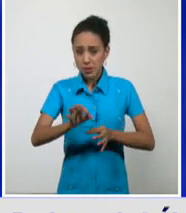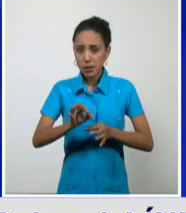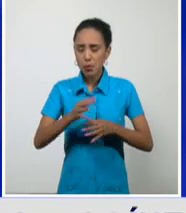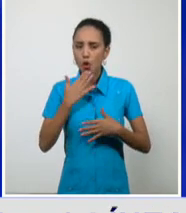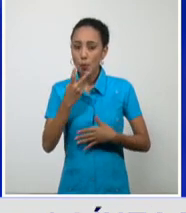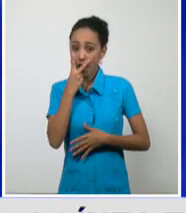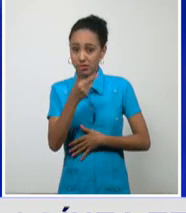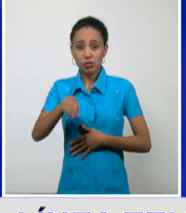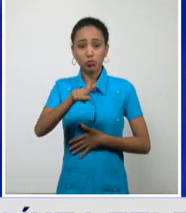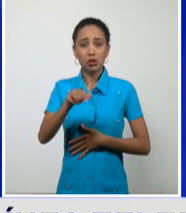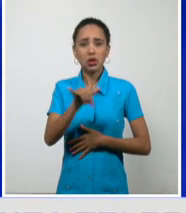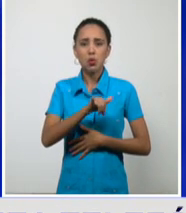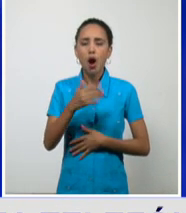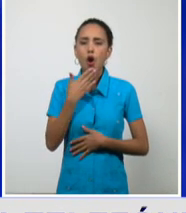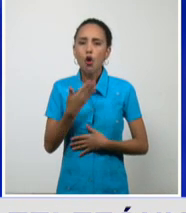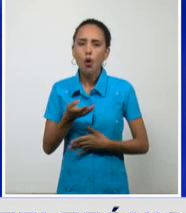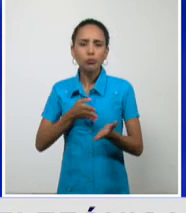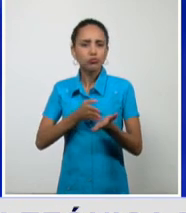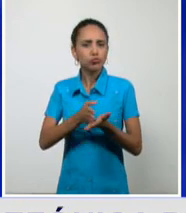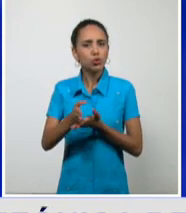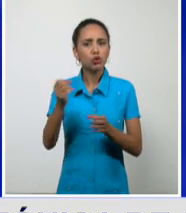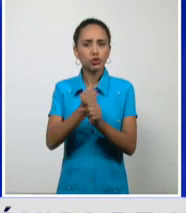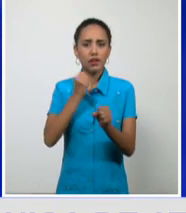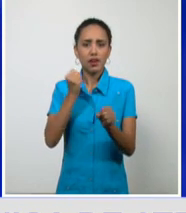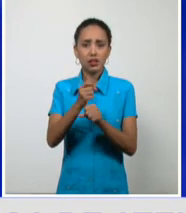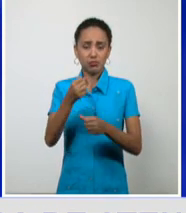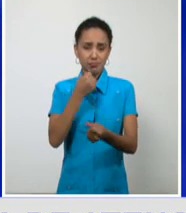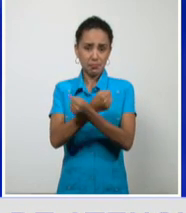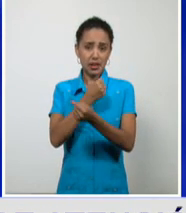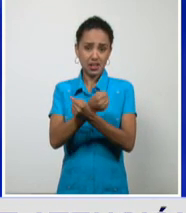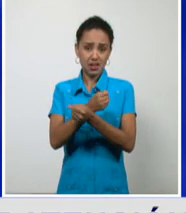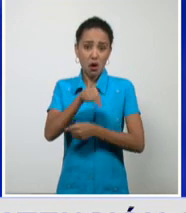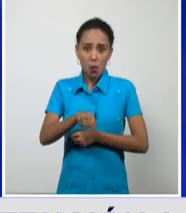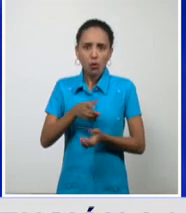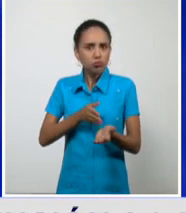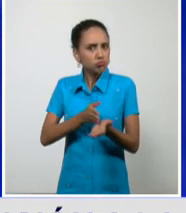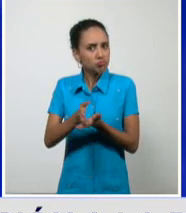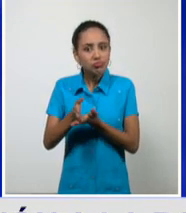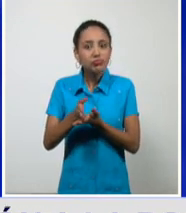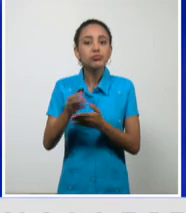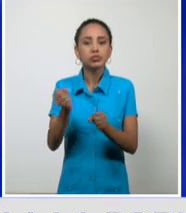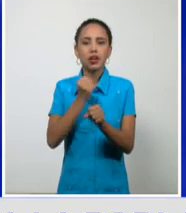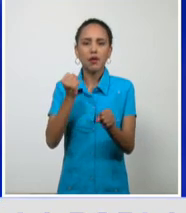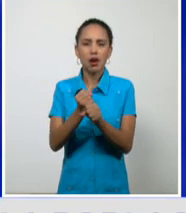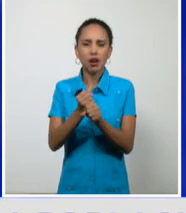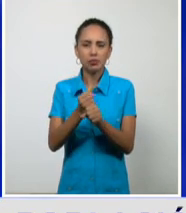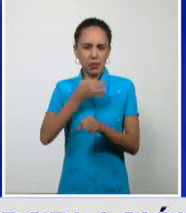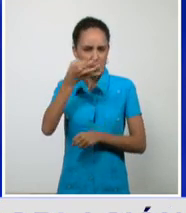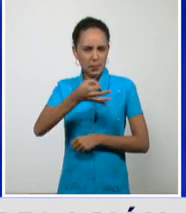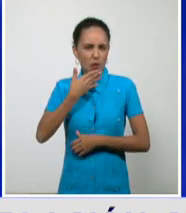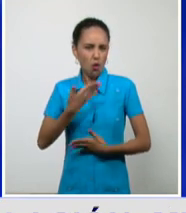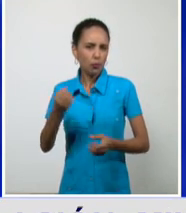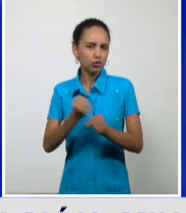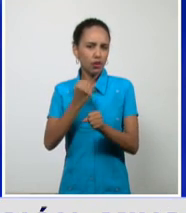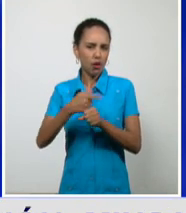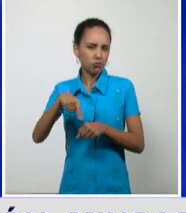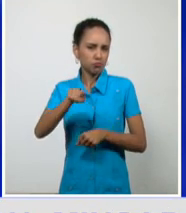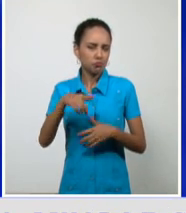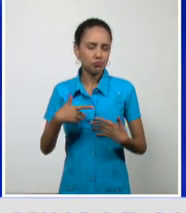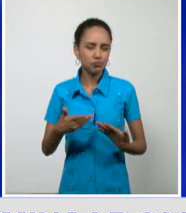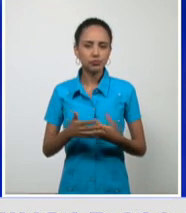vida, han continuado en este periodo de epidemia. Cuénteme cuál ha sido su accionar. Sí, a ver,